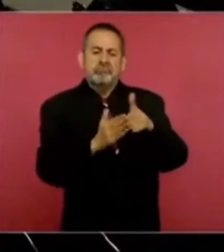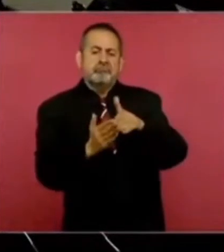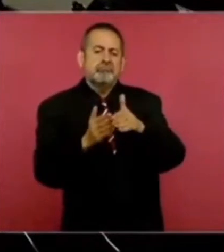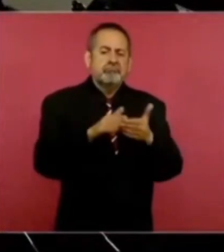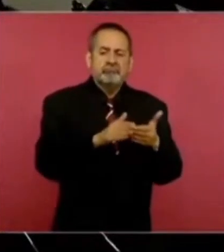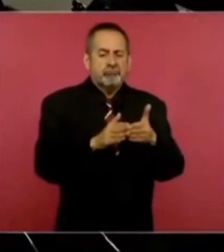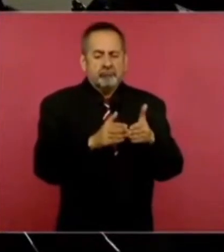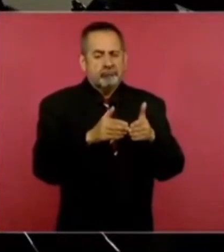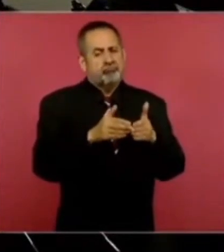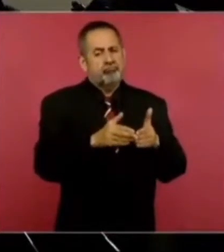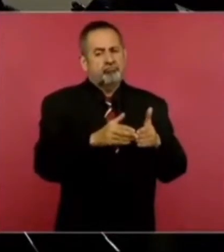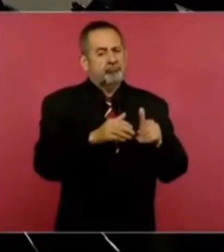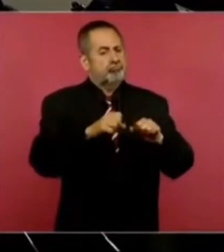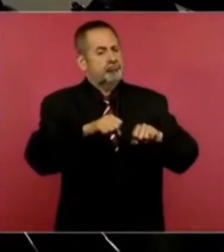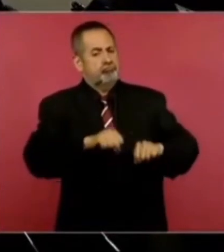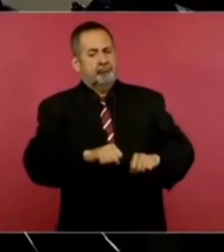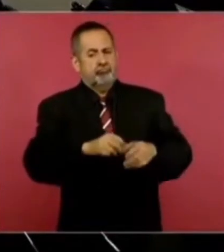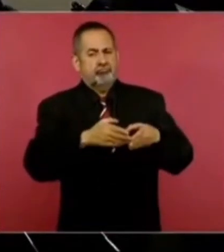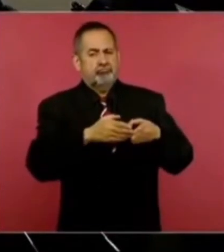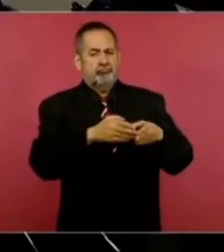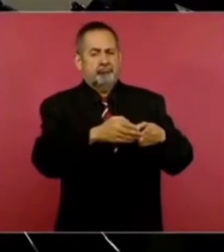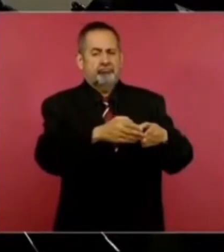Estamos hablando pues de todo esto, ¿no?